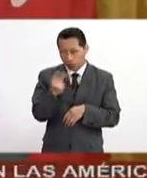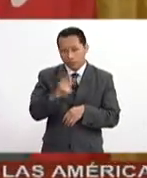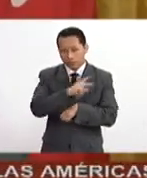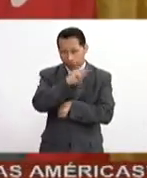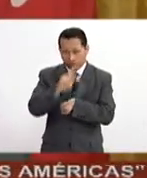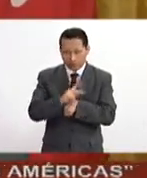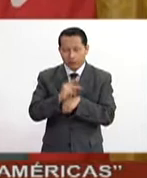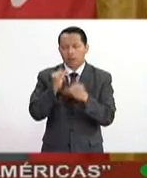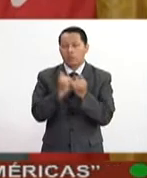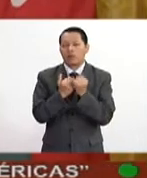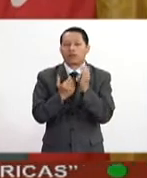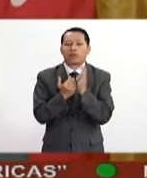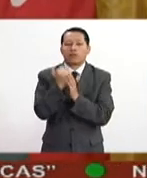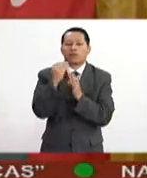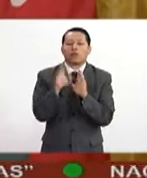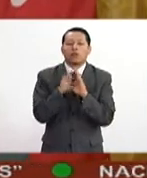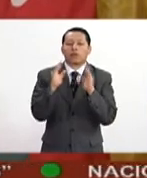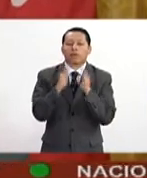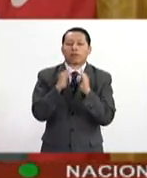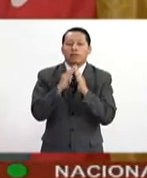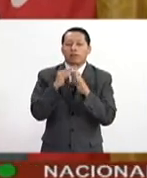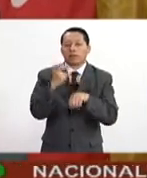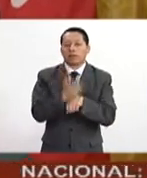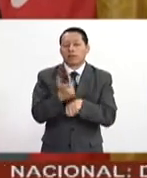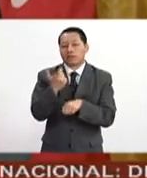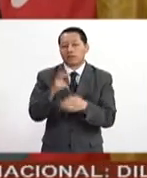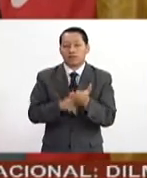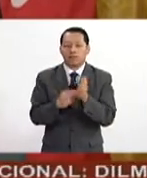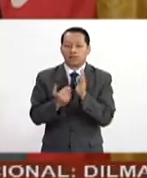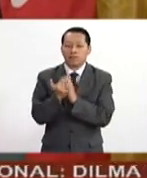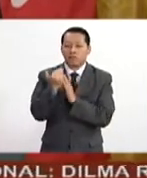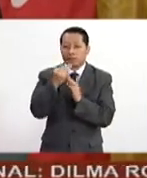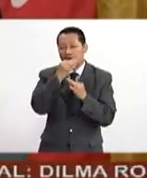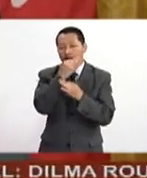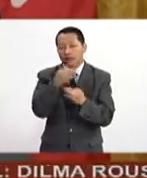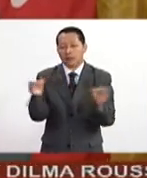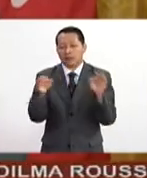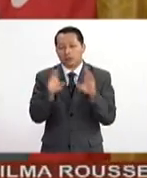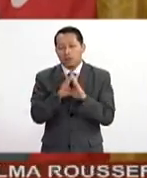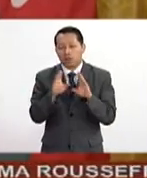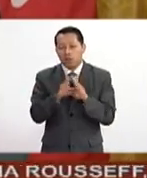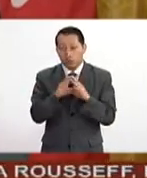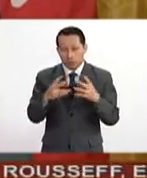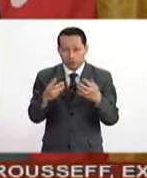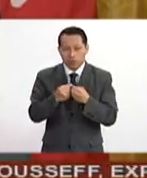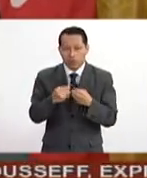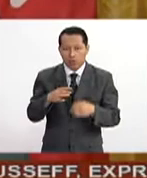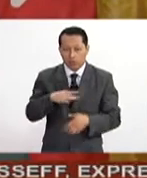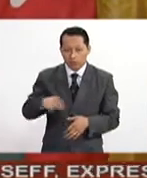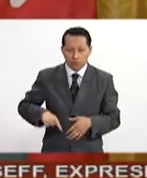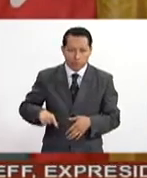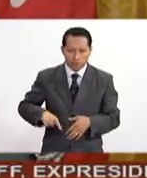frontera y va a elevar el precio de las casas en los Estados Unidos. Es una declaración conjunta que